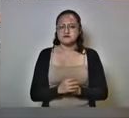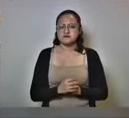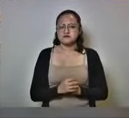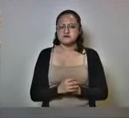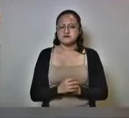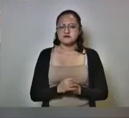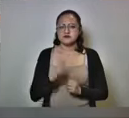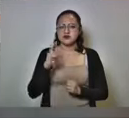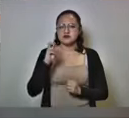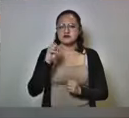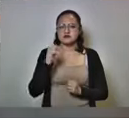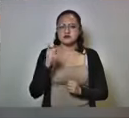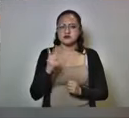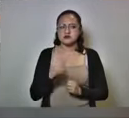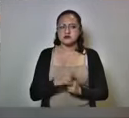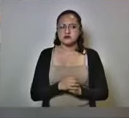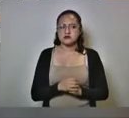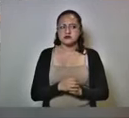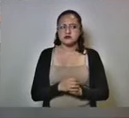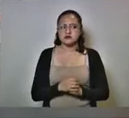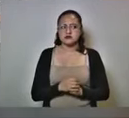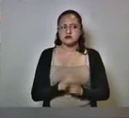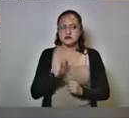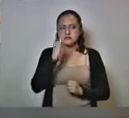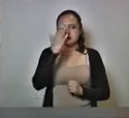Roxy Zavala, Imagen Televisión.